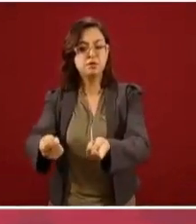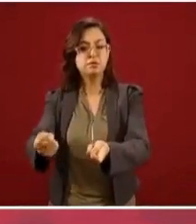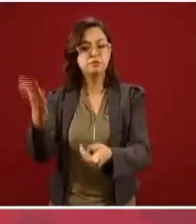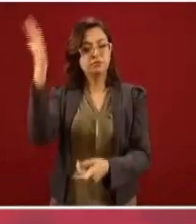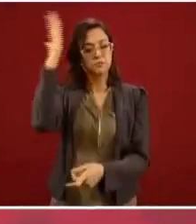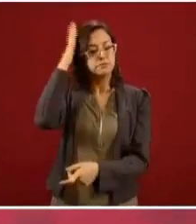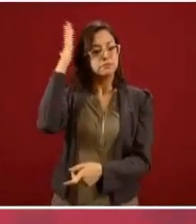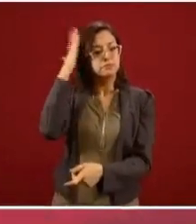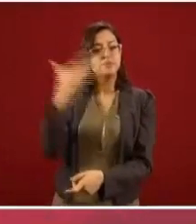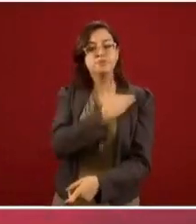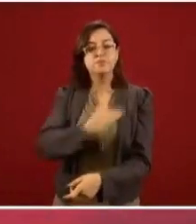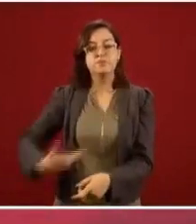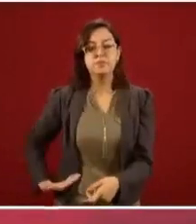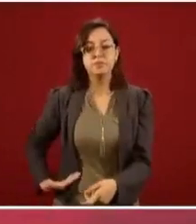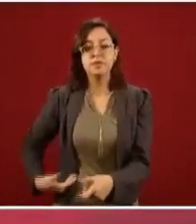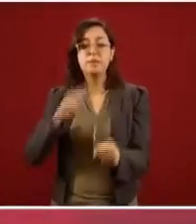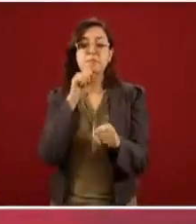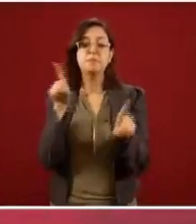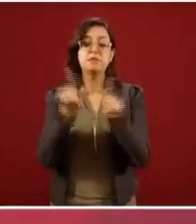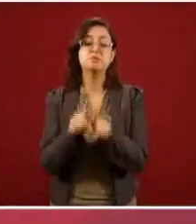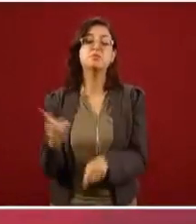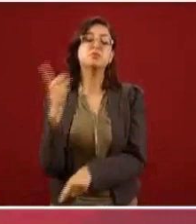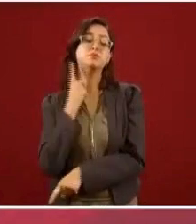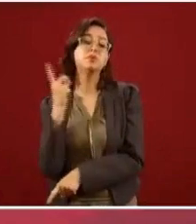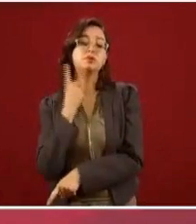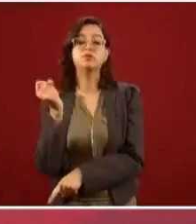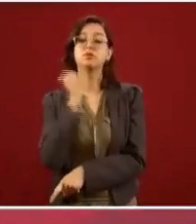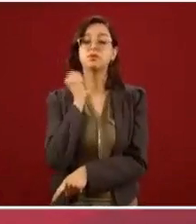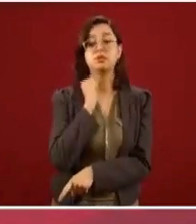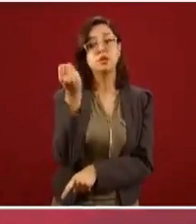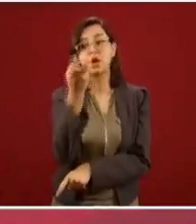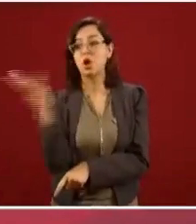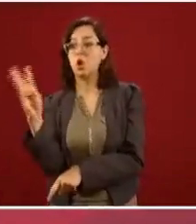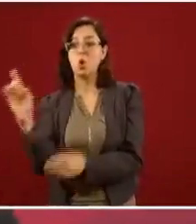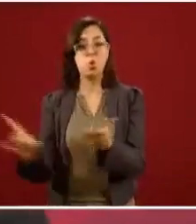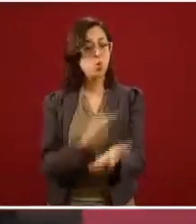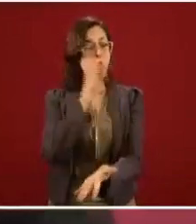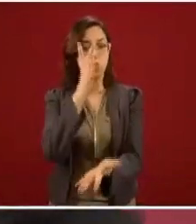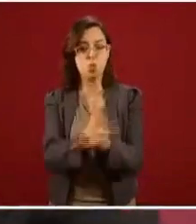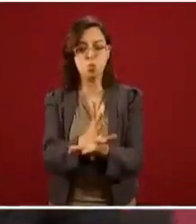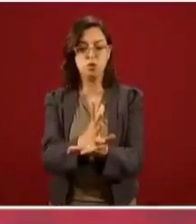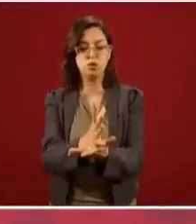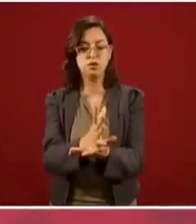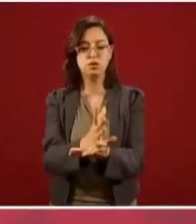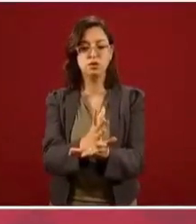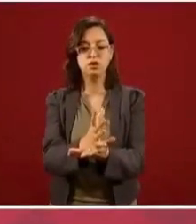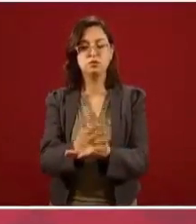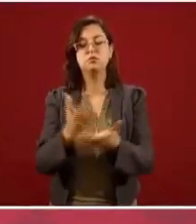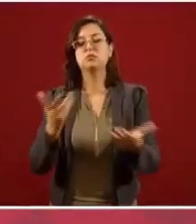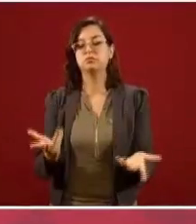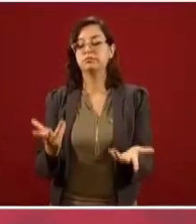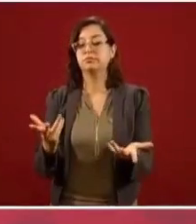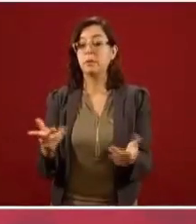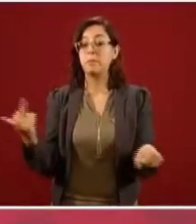del Ejecutivo y a los legisladores. Entonces, nuestros